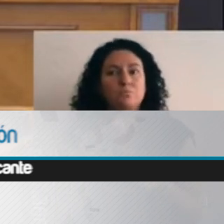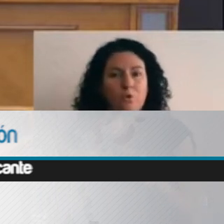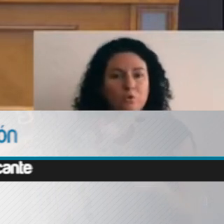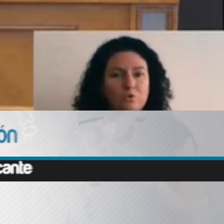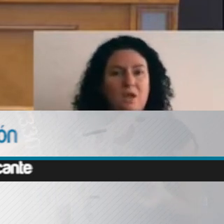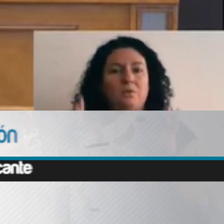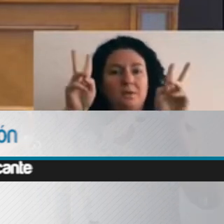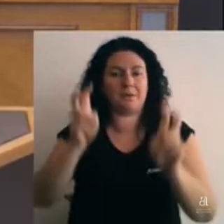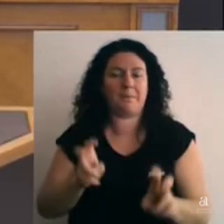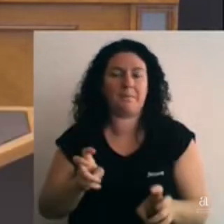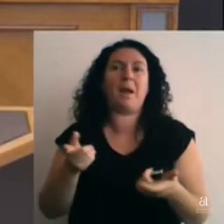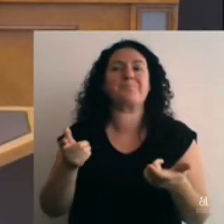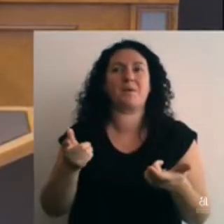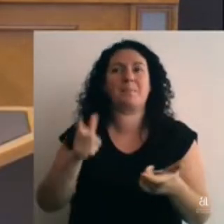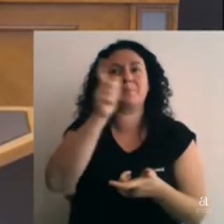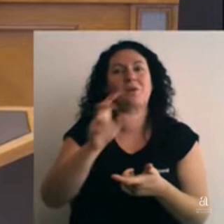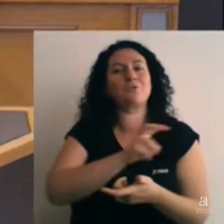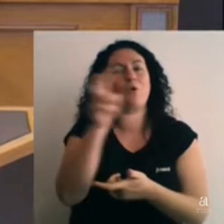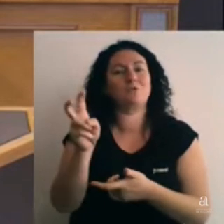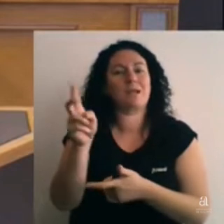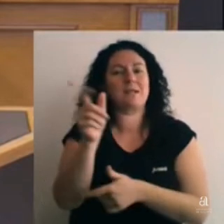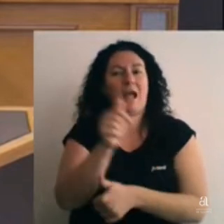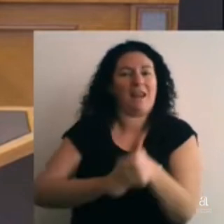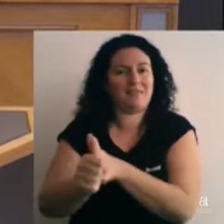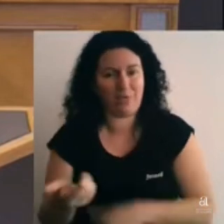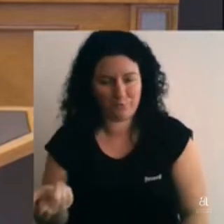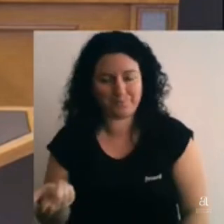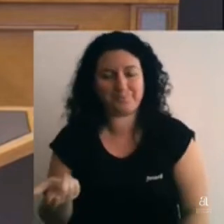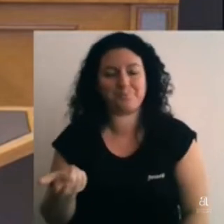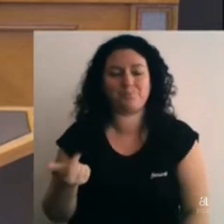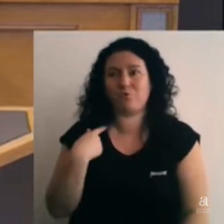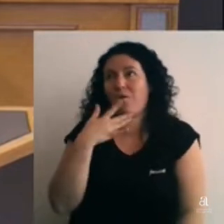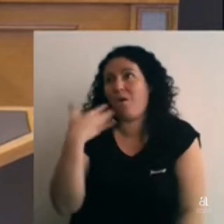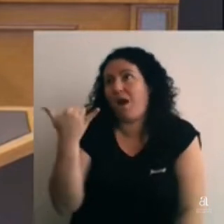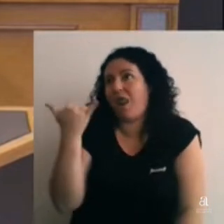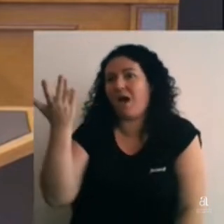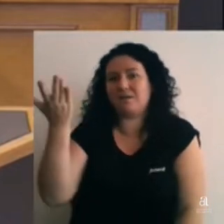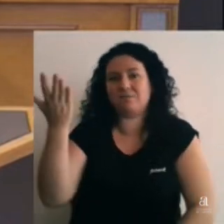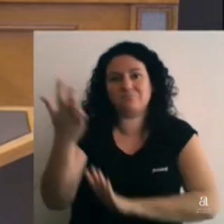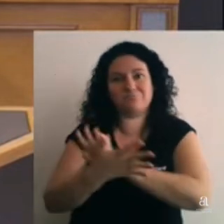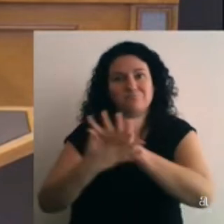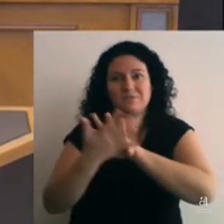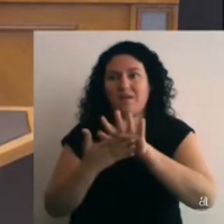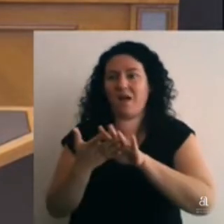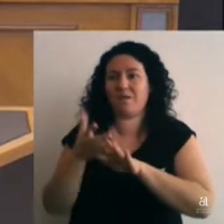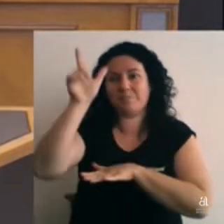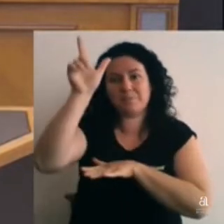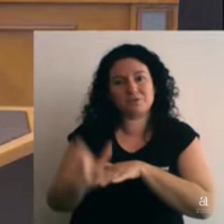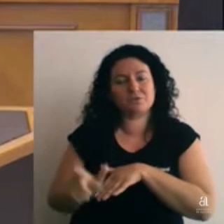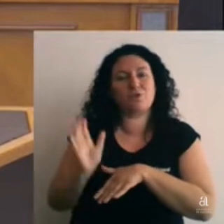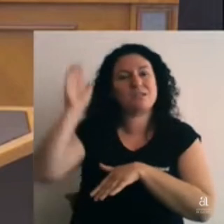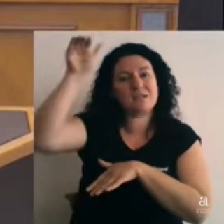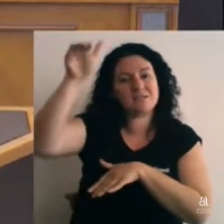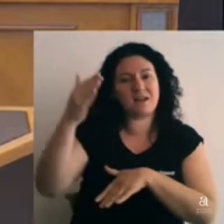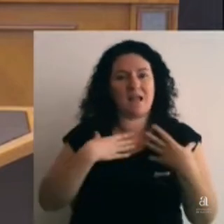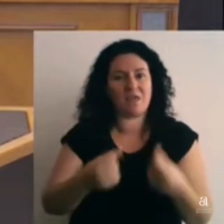la izquierda. Yo ojalá, ojalá, le viese a usted liderando hablar con la consellera de Sanidad y